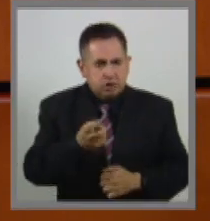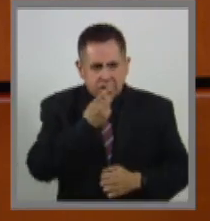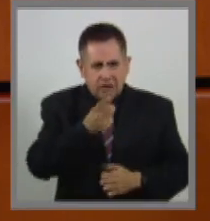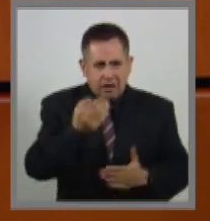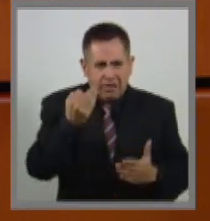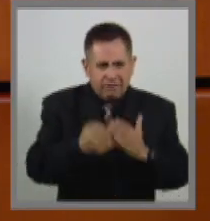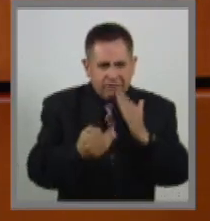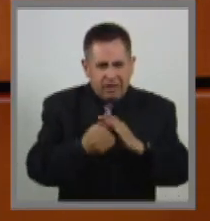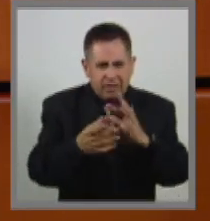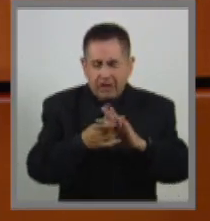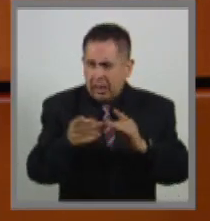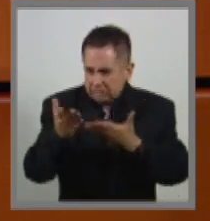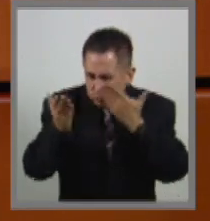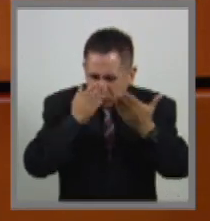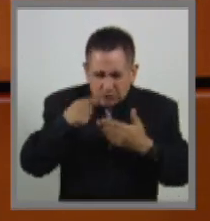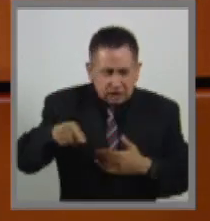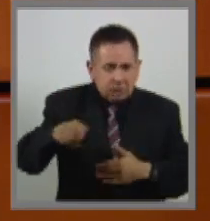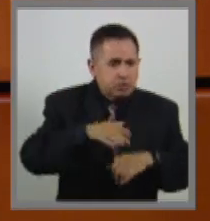falta documentarse?